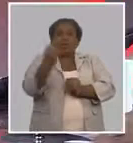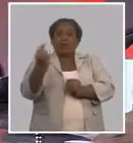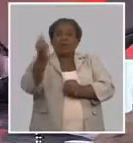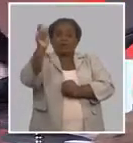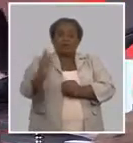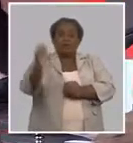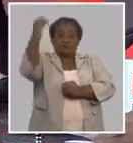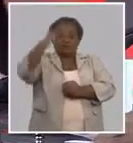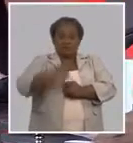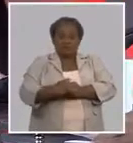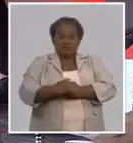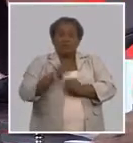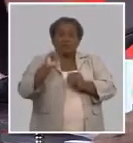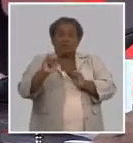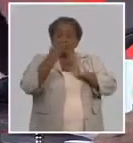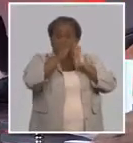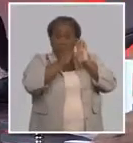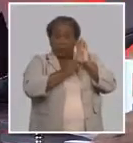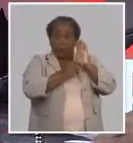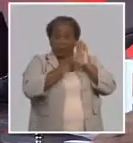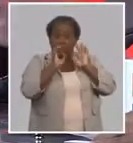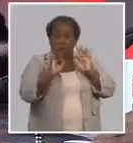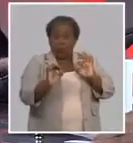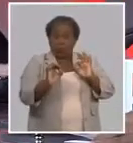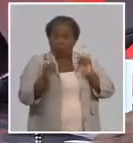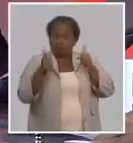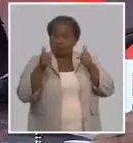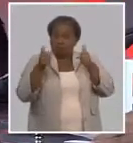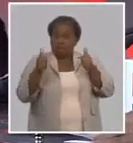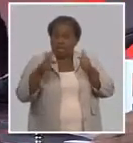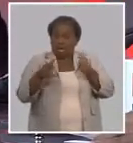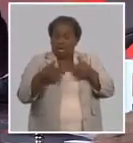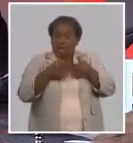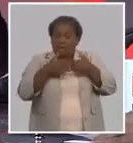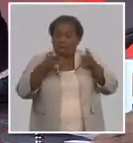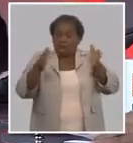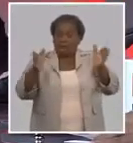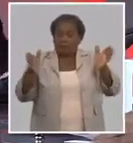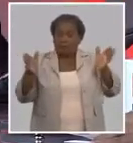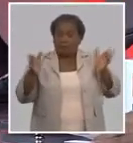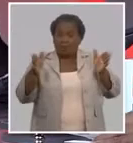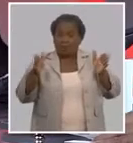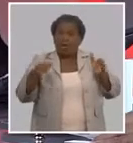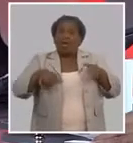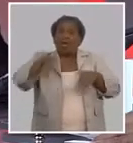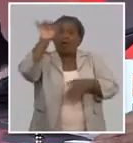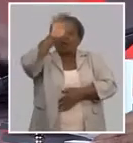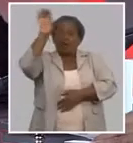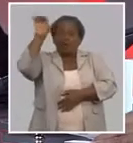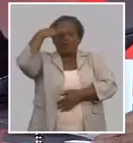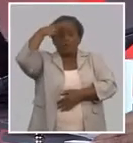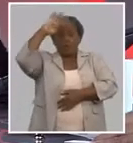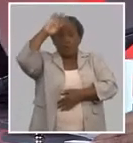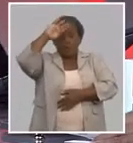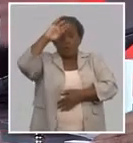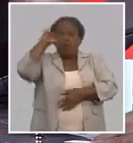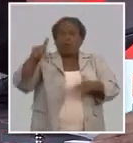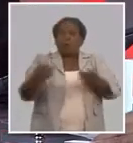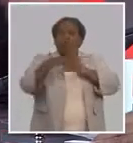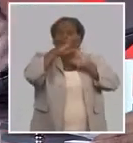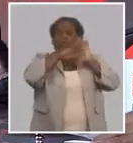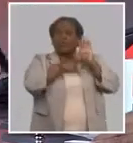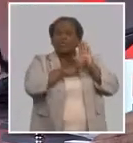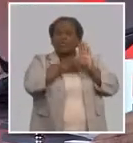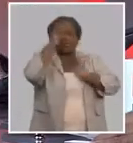un protocolo que ha sido debidamente establecido apertura ya de todos nuestros aeropuertos con todas estas medidas previsibles que el fin de